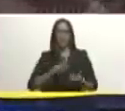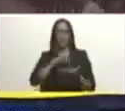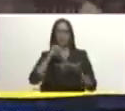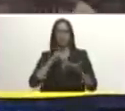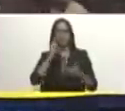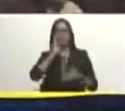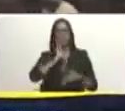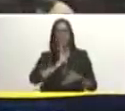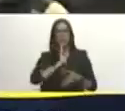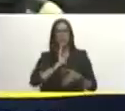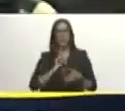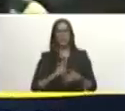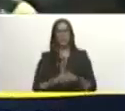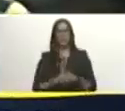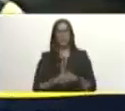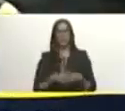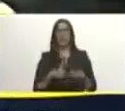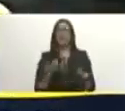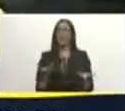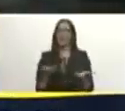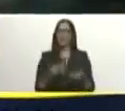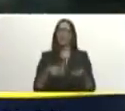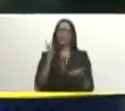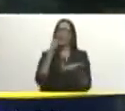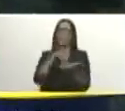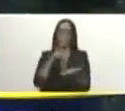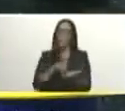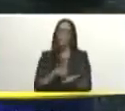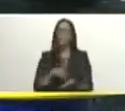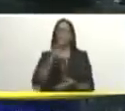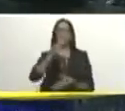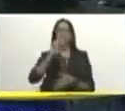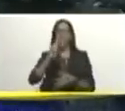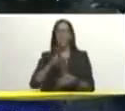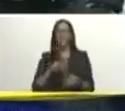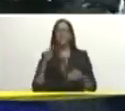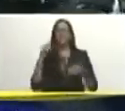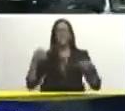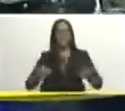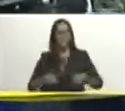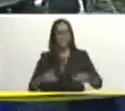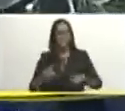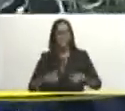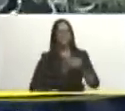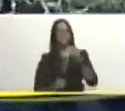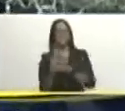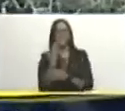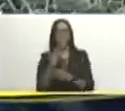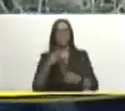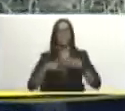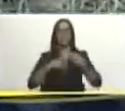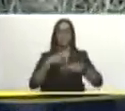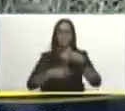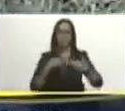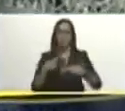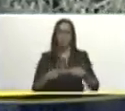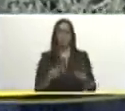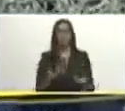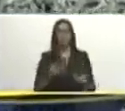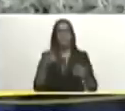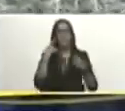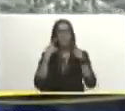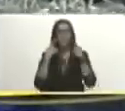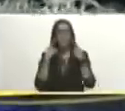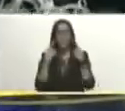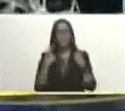Bolivariana aplicar las 3 R: resistir, renacer y revolucionar, así como también estar alertas, atentos y de pie en